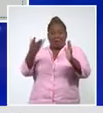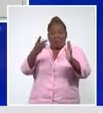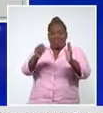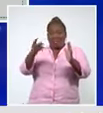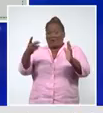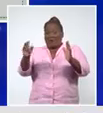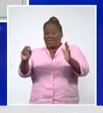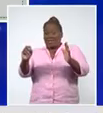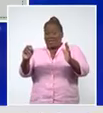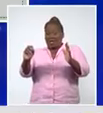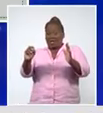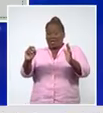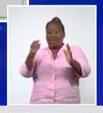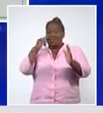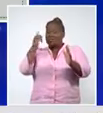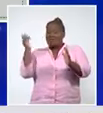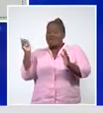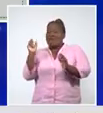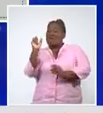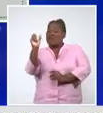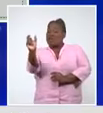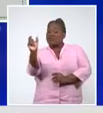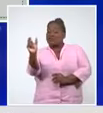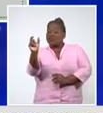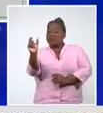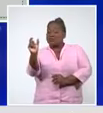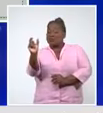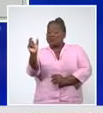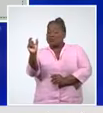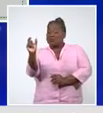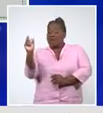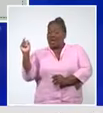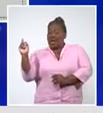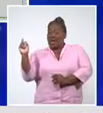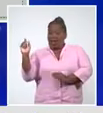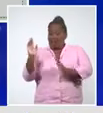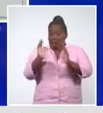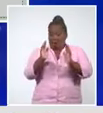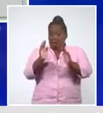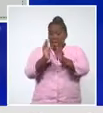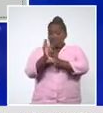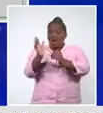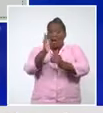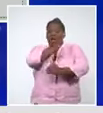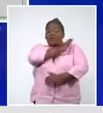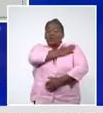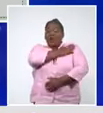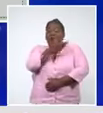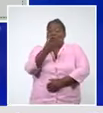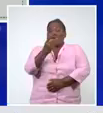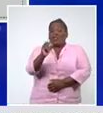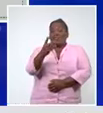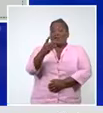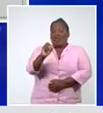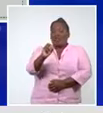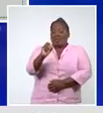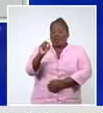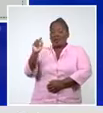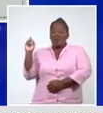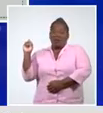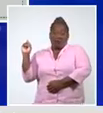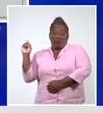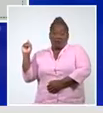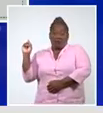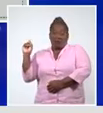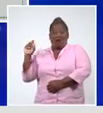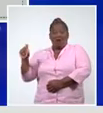la primera fecha que se ve ahí, es el mes de marzo del año 2020. Y ustedes pueden ver ahí